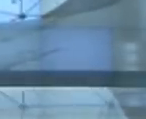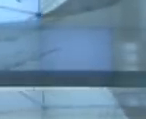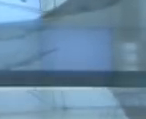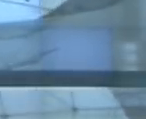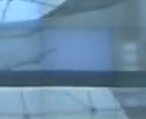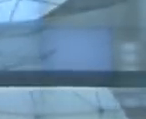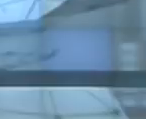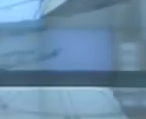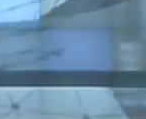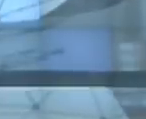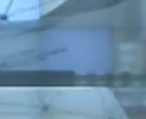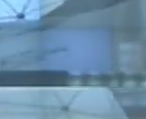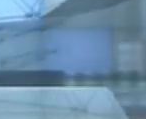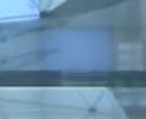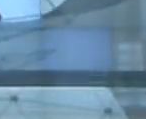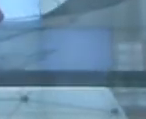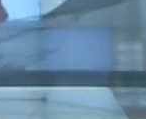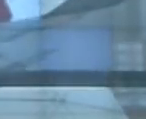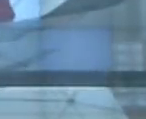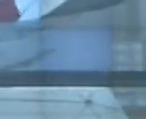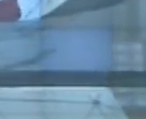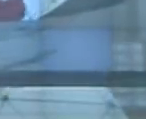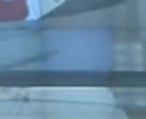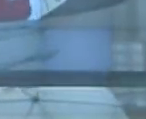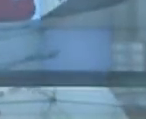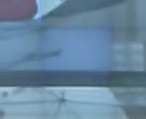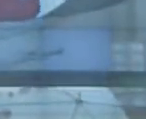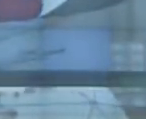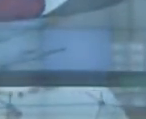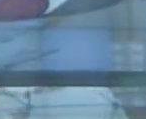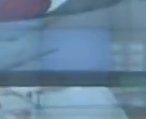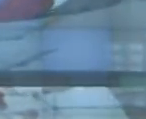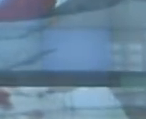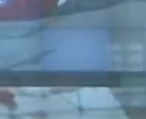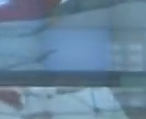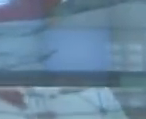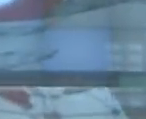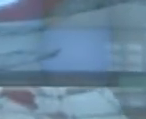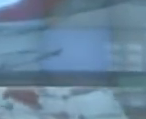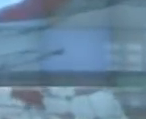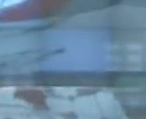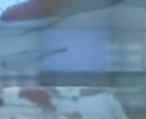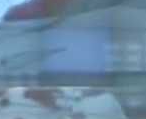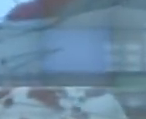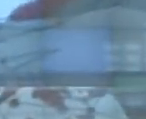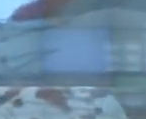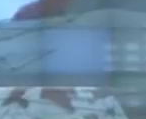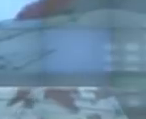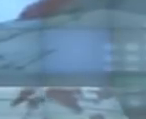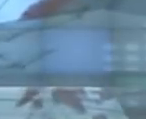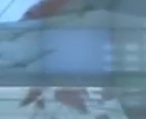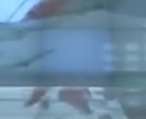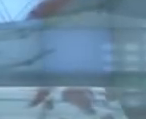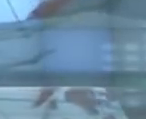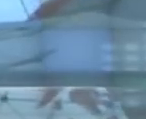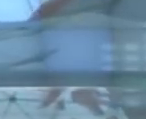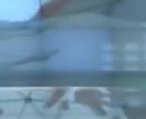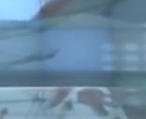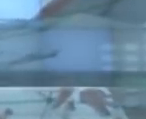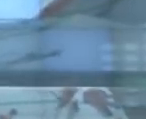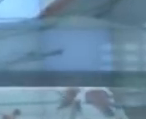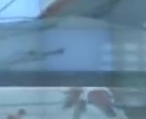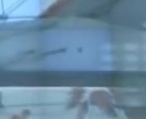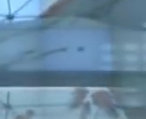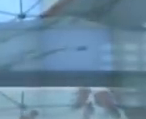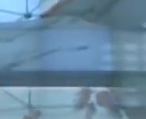parte el Presidente de la República y Comandante en Jefe de la Fuerza Armada Nacional Bolivariana. Hoy, 16 de julio, Día Nacional del Policía, se está